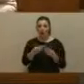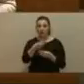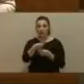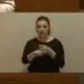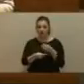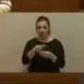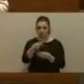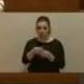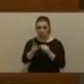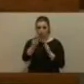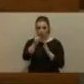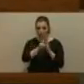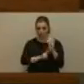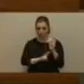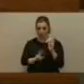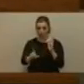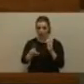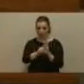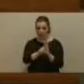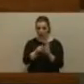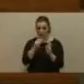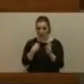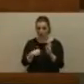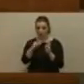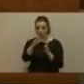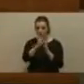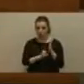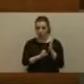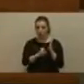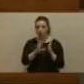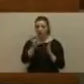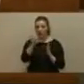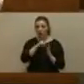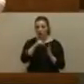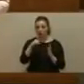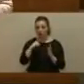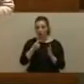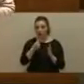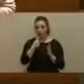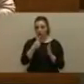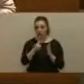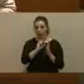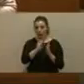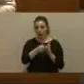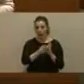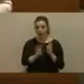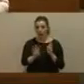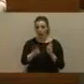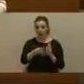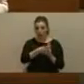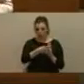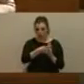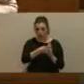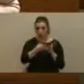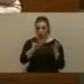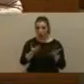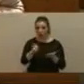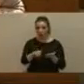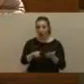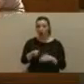reglamentario que establece nuestro Estatuto de Autonomía en el artículo 4. Y un gobierno que ni